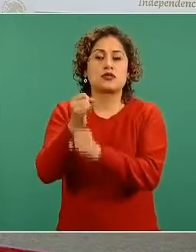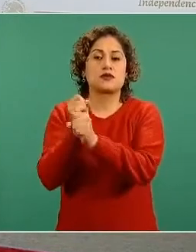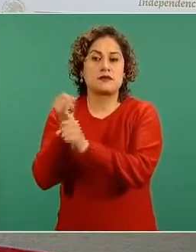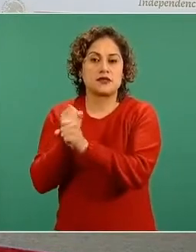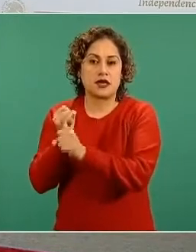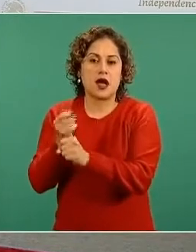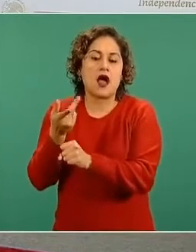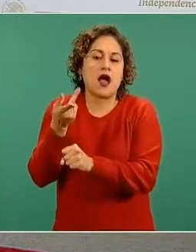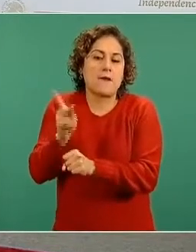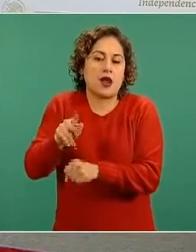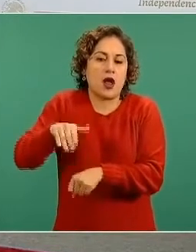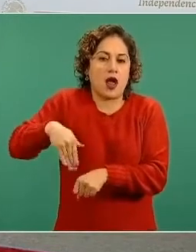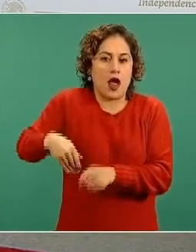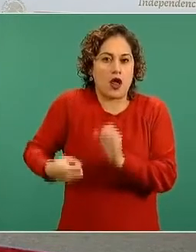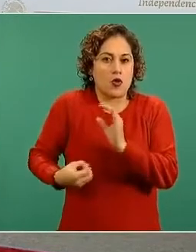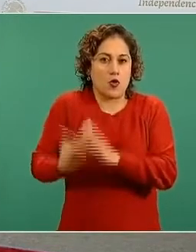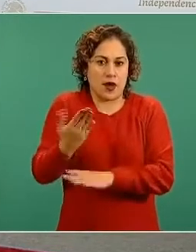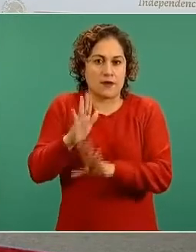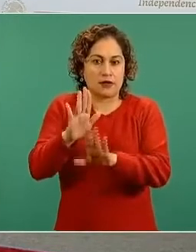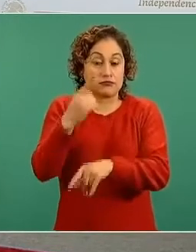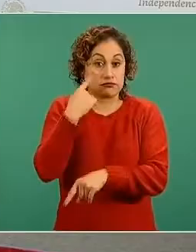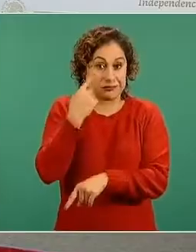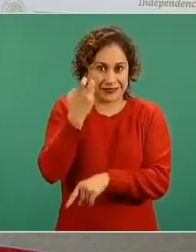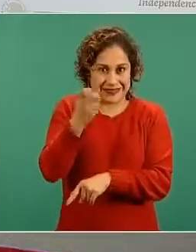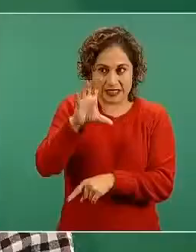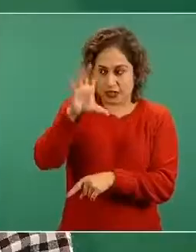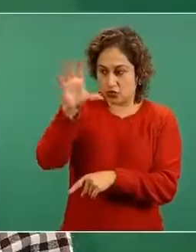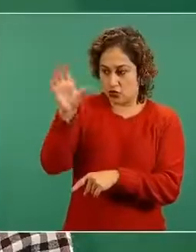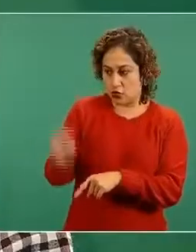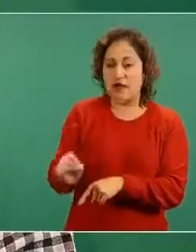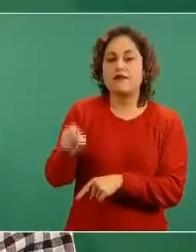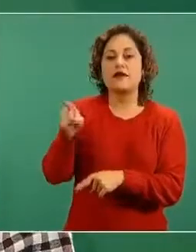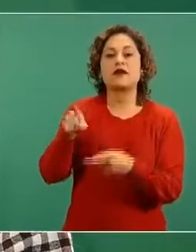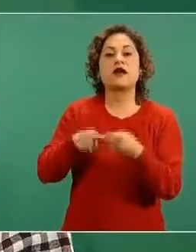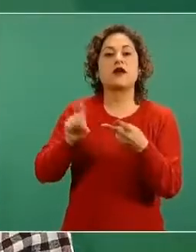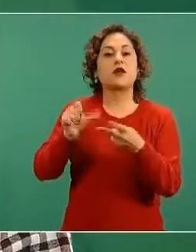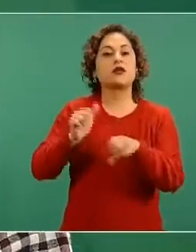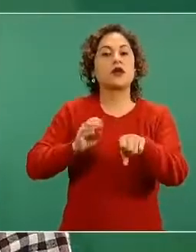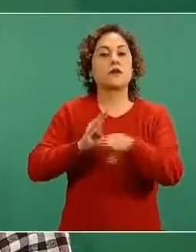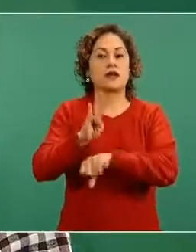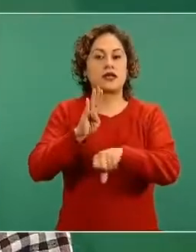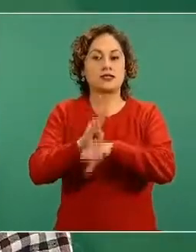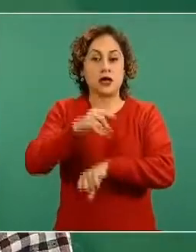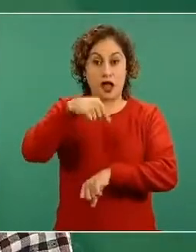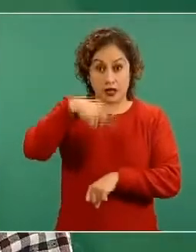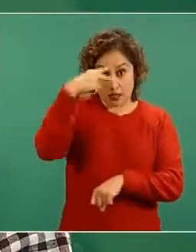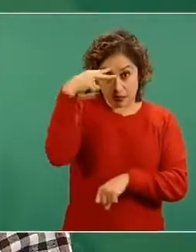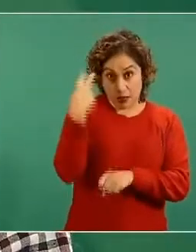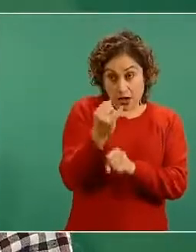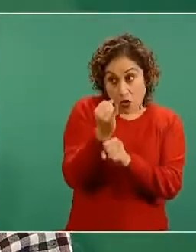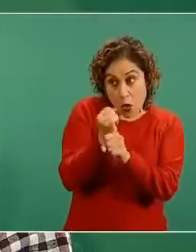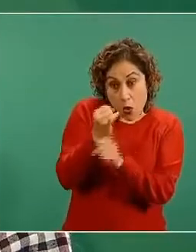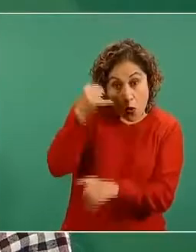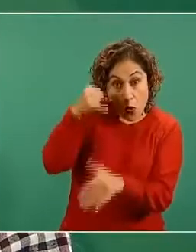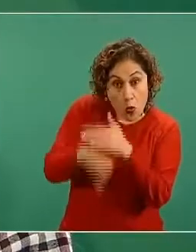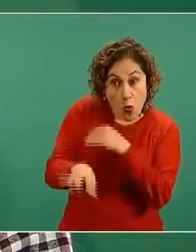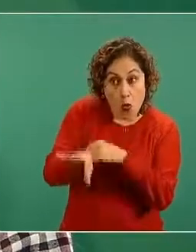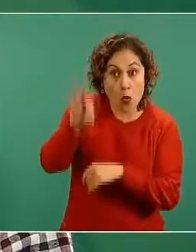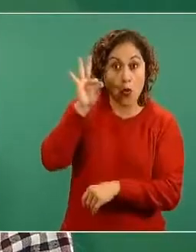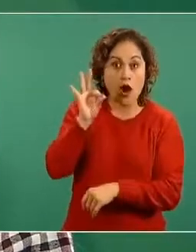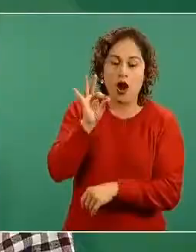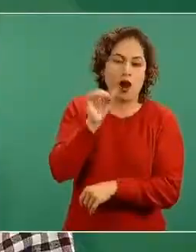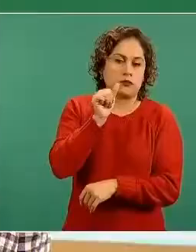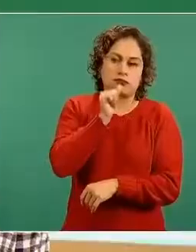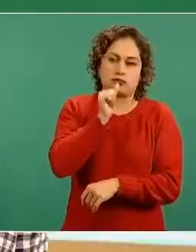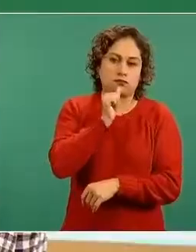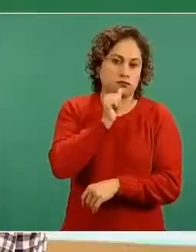recientes, también una de Sudáfrica y la que usted menciona de Brasil. En México no se ha documentado todavía esas otras en